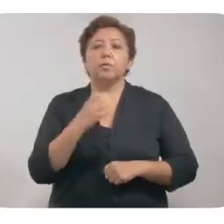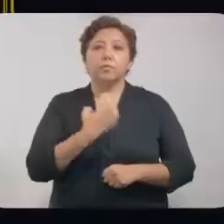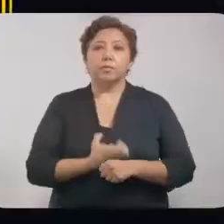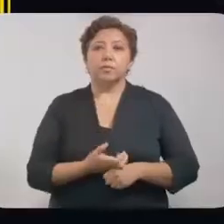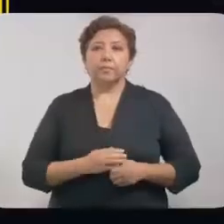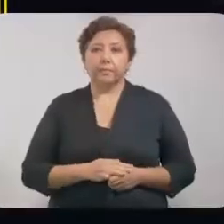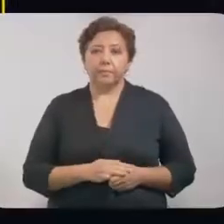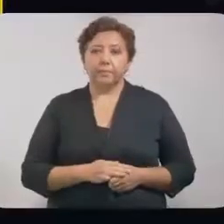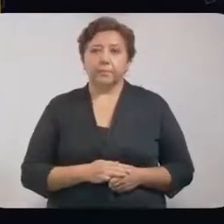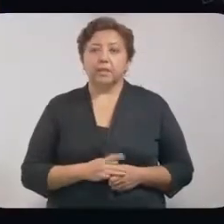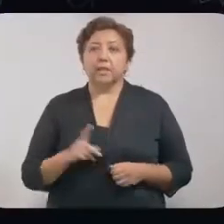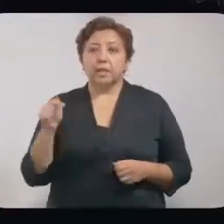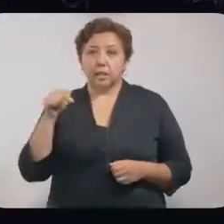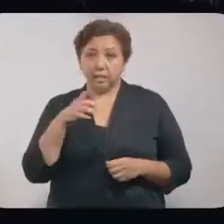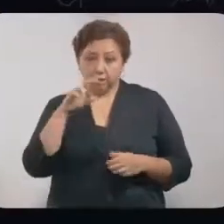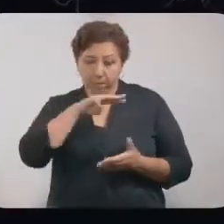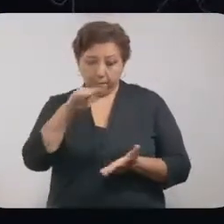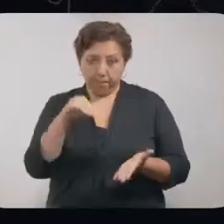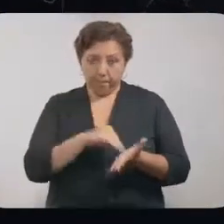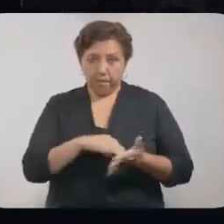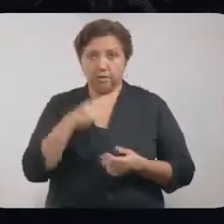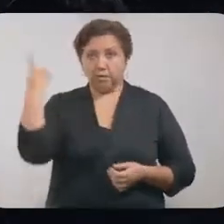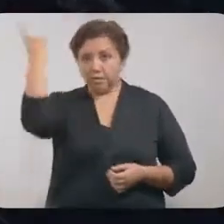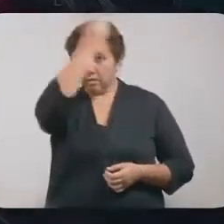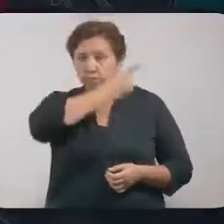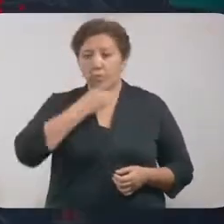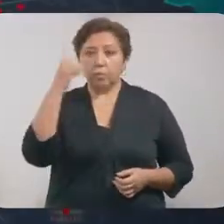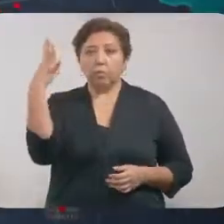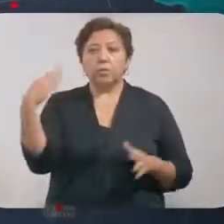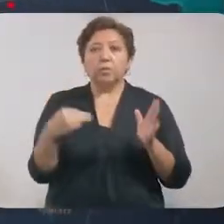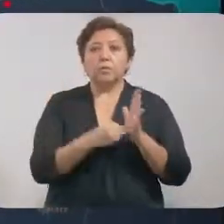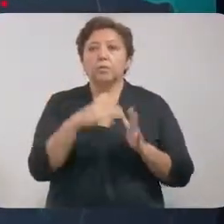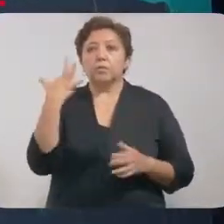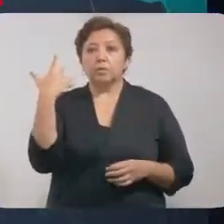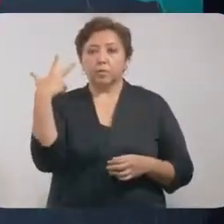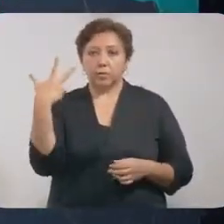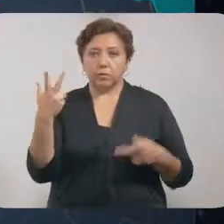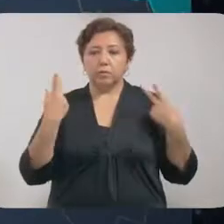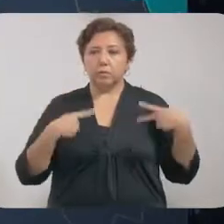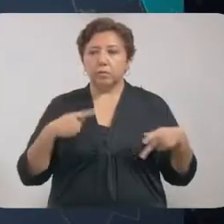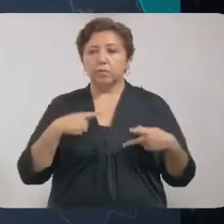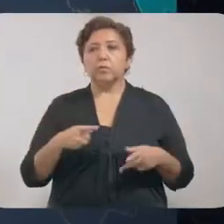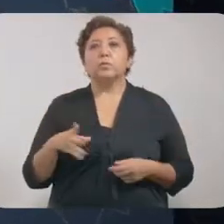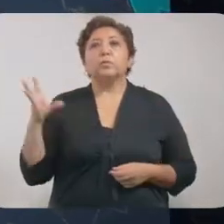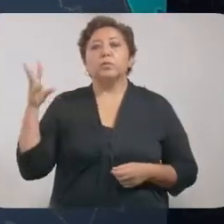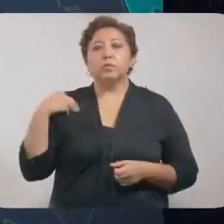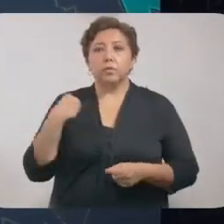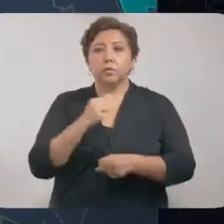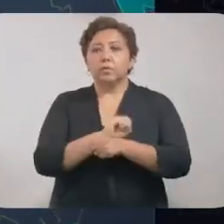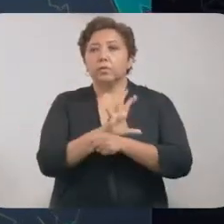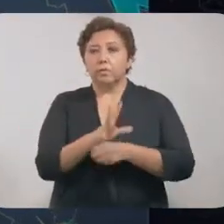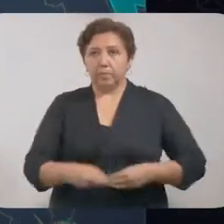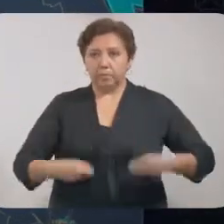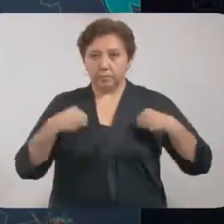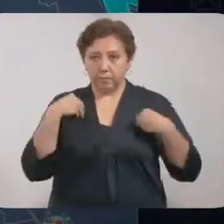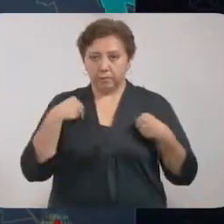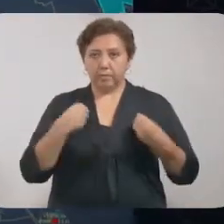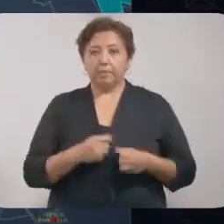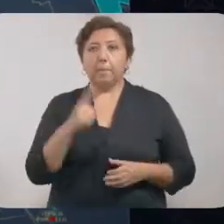estado. Específicamente en Mérida se han diagnosticado 4.058 personas contagiadas de coronavirus que viven